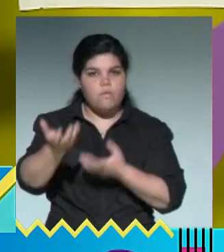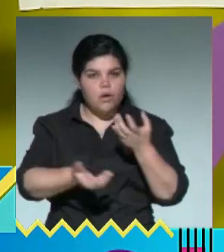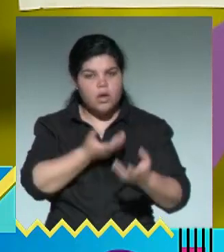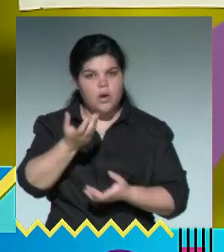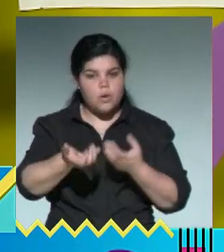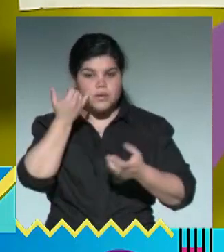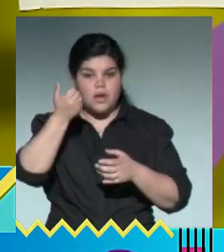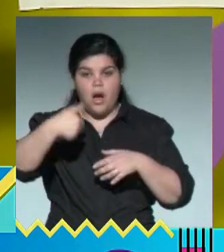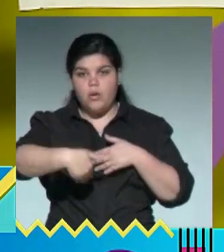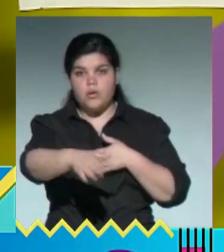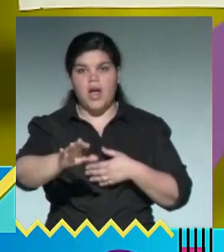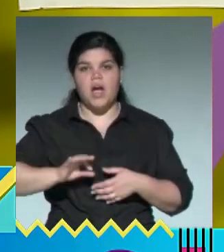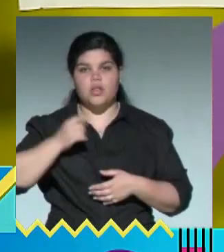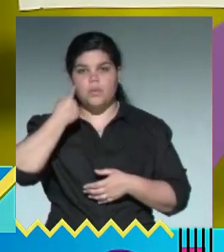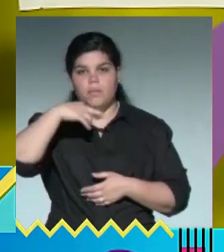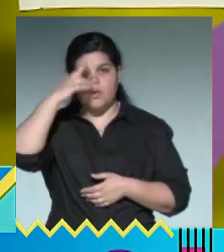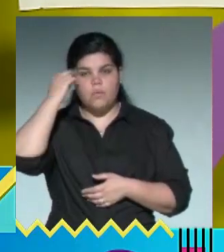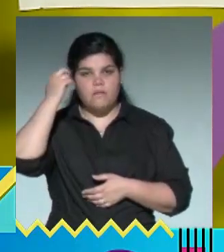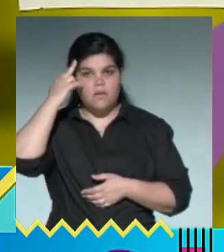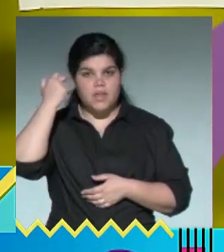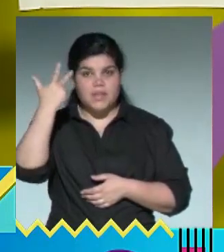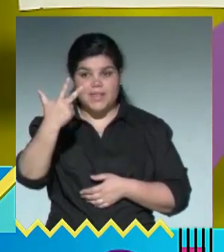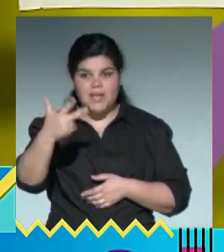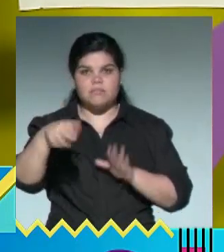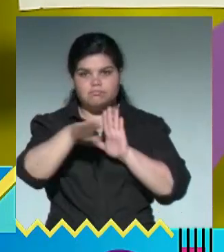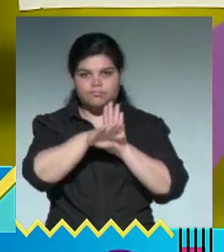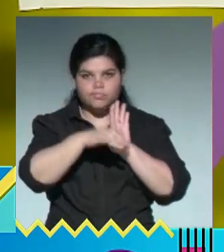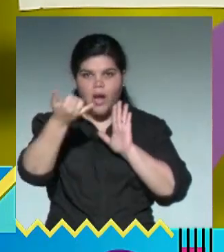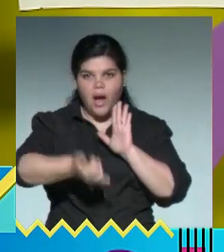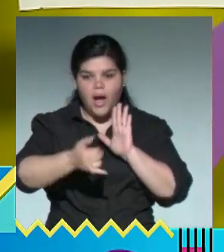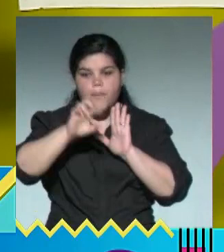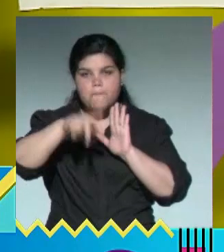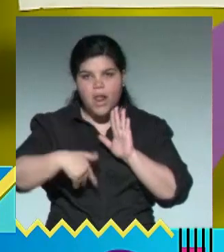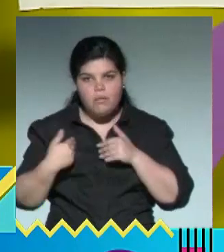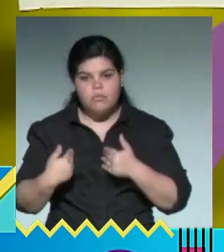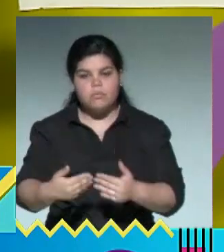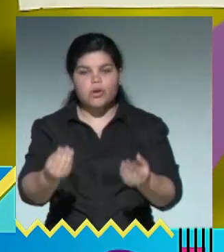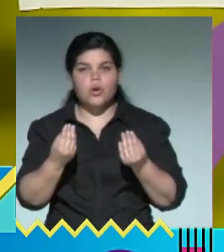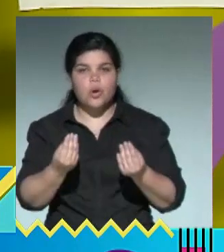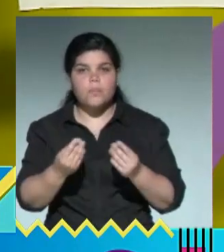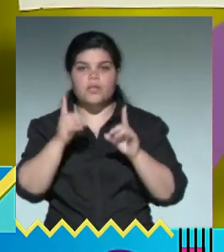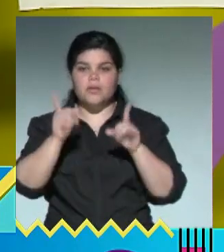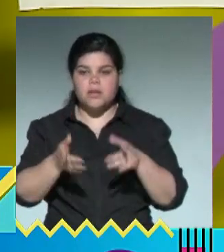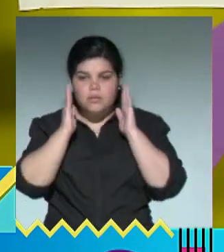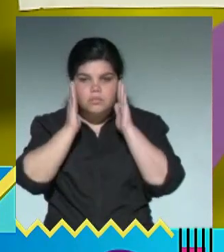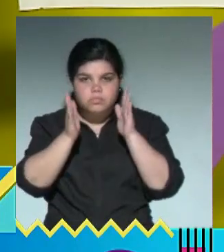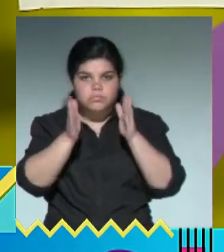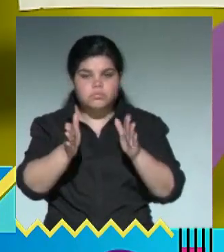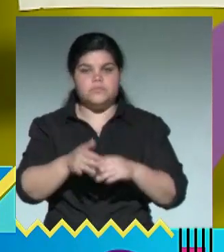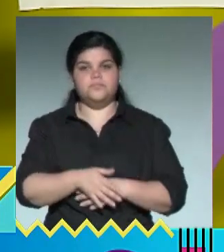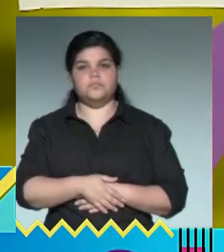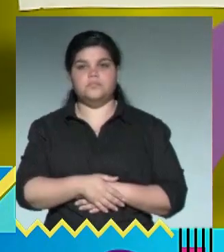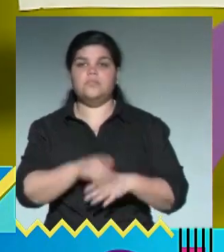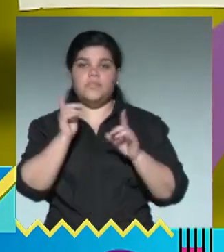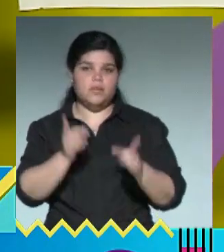está funcionando desde 1993. Bueno, estuvimos todos muy expectantes de lo que sucedía allí, ¿sí? A la vez, el